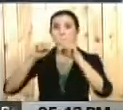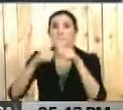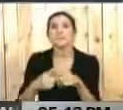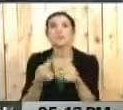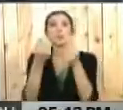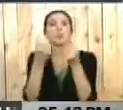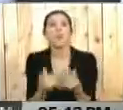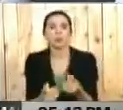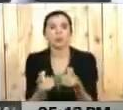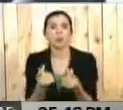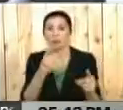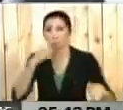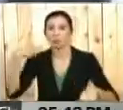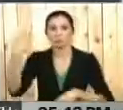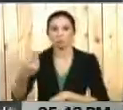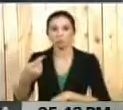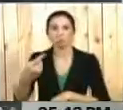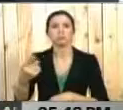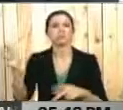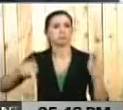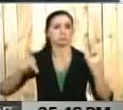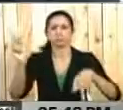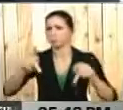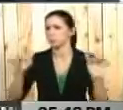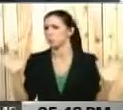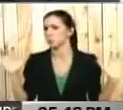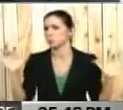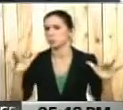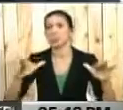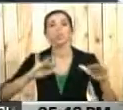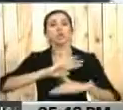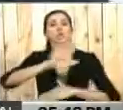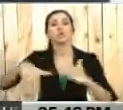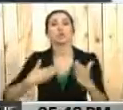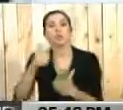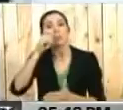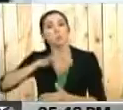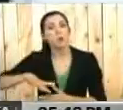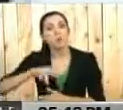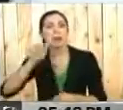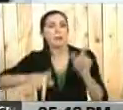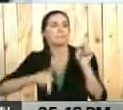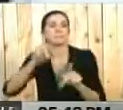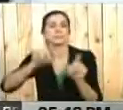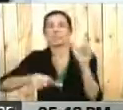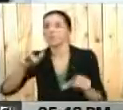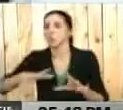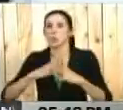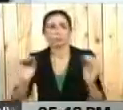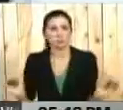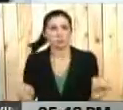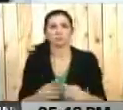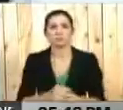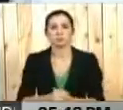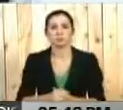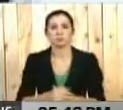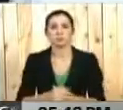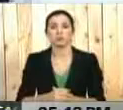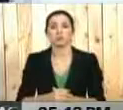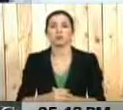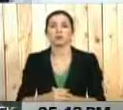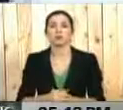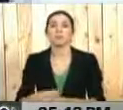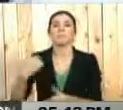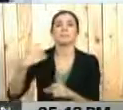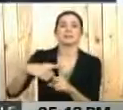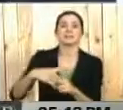el presupuesto, participación de todos los ciudadanos y del pueblo de Venezuela en particular, y la otra